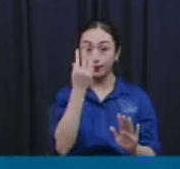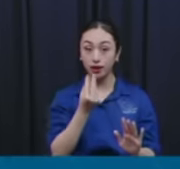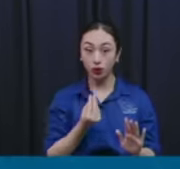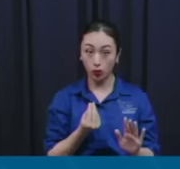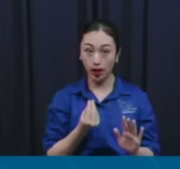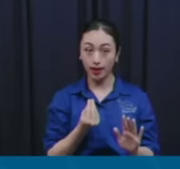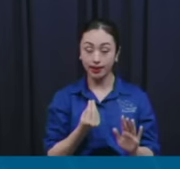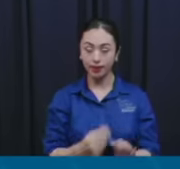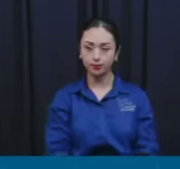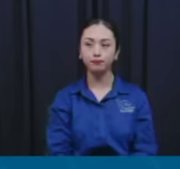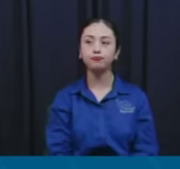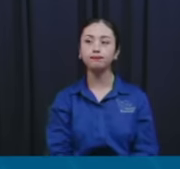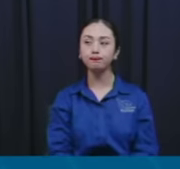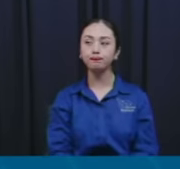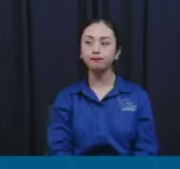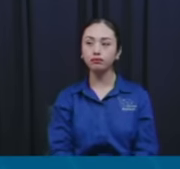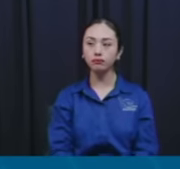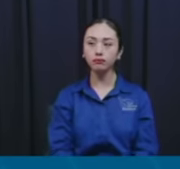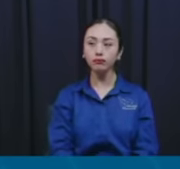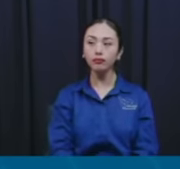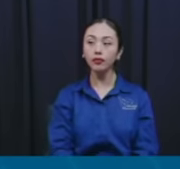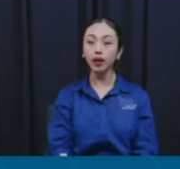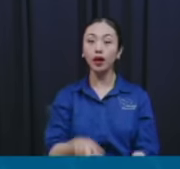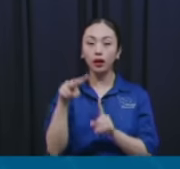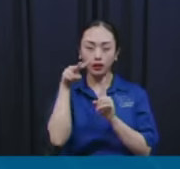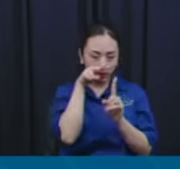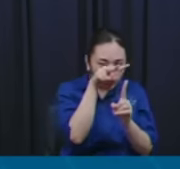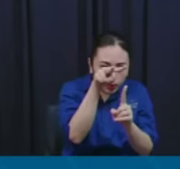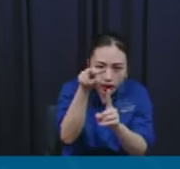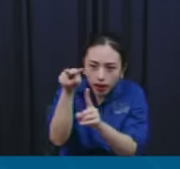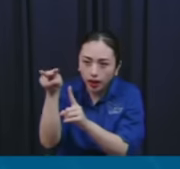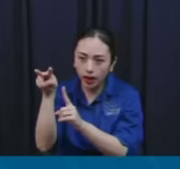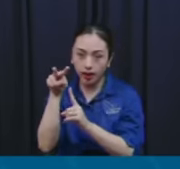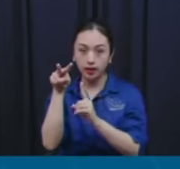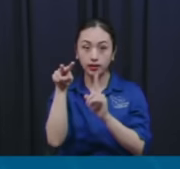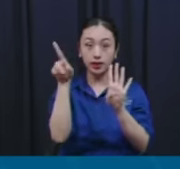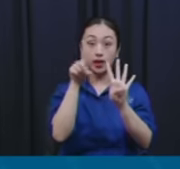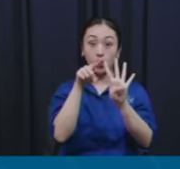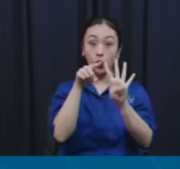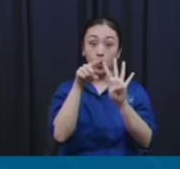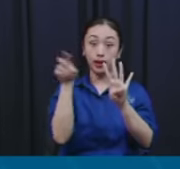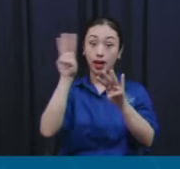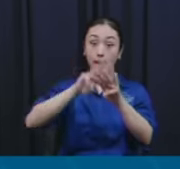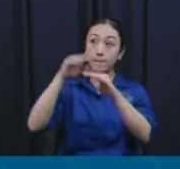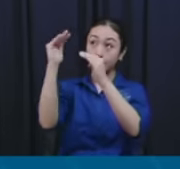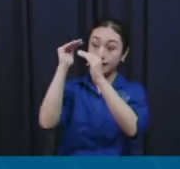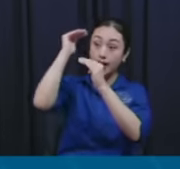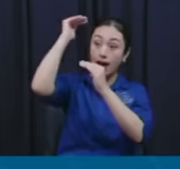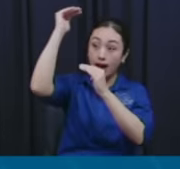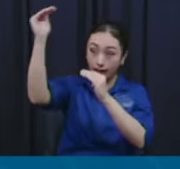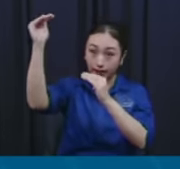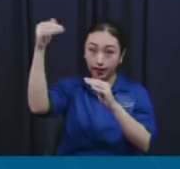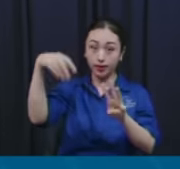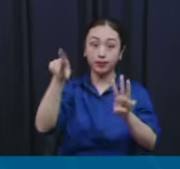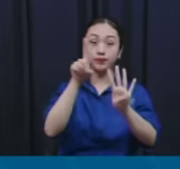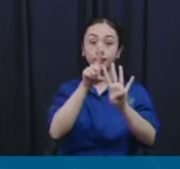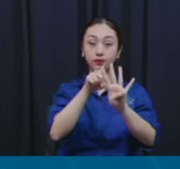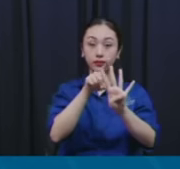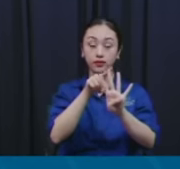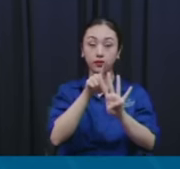sentencia por decreto de Los vigilantes es es la más alta Los vigilantes la orden es por dirección de los santos es es lo que le